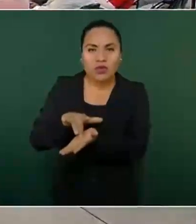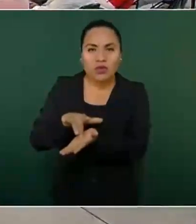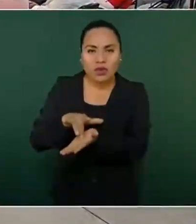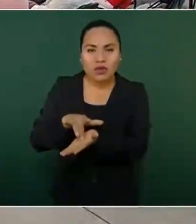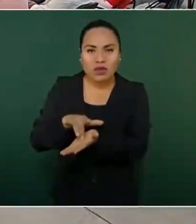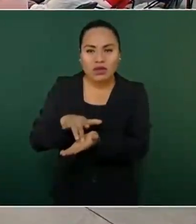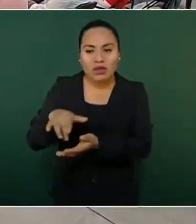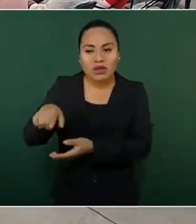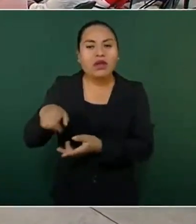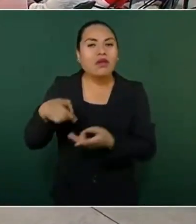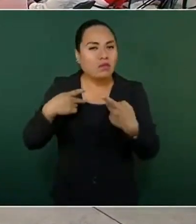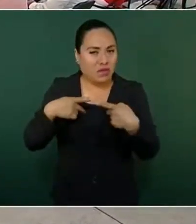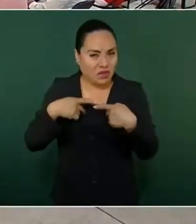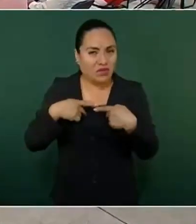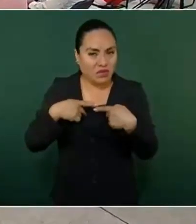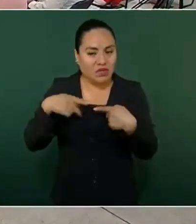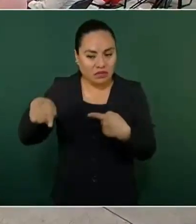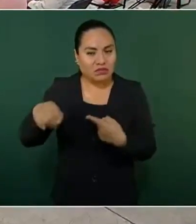El que invierta ahí